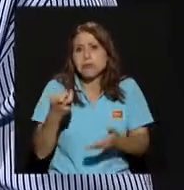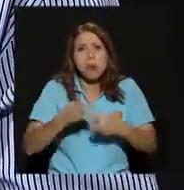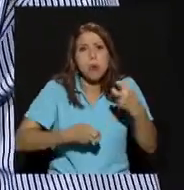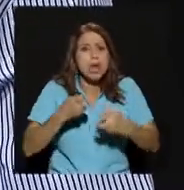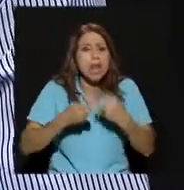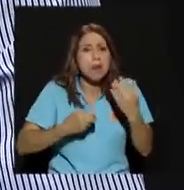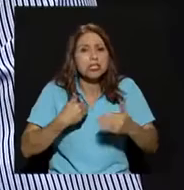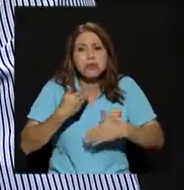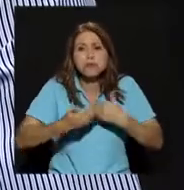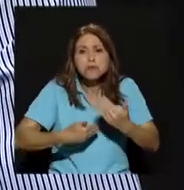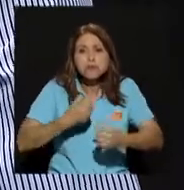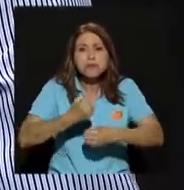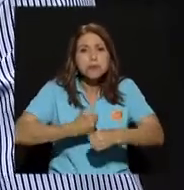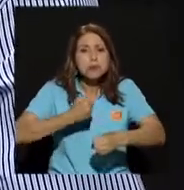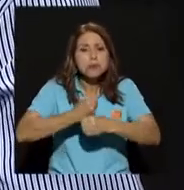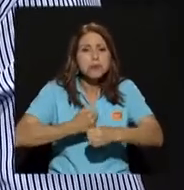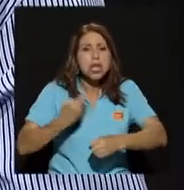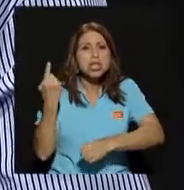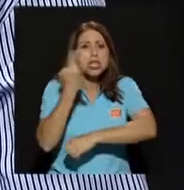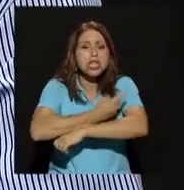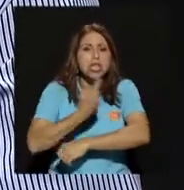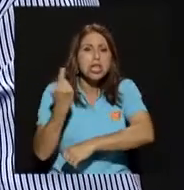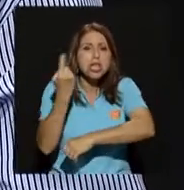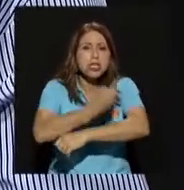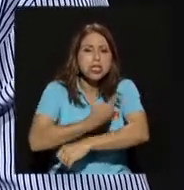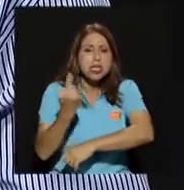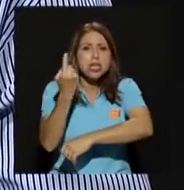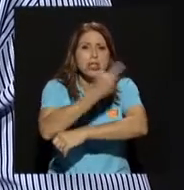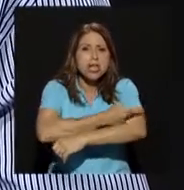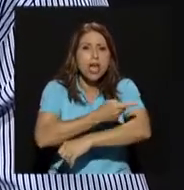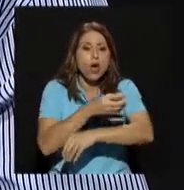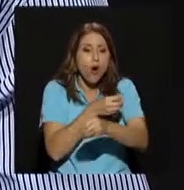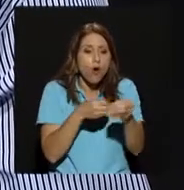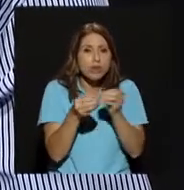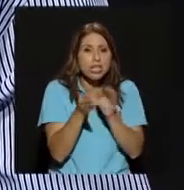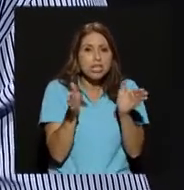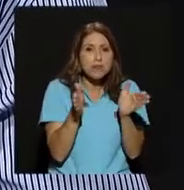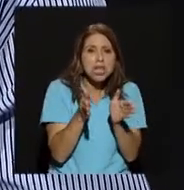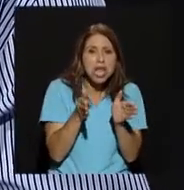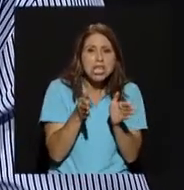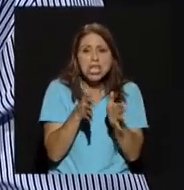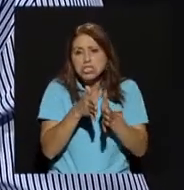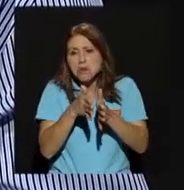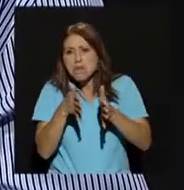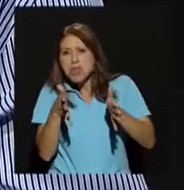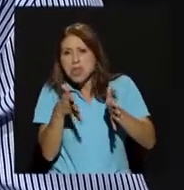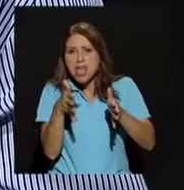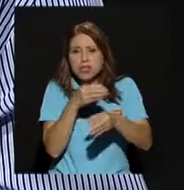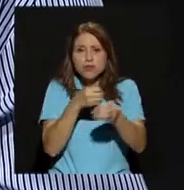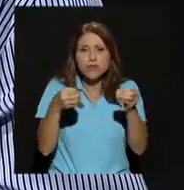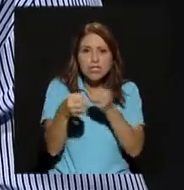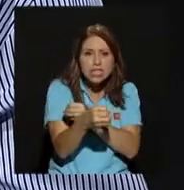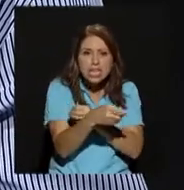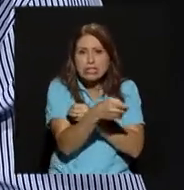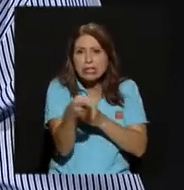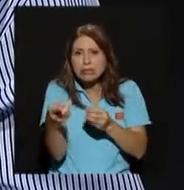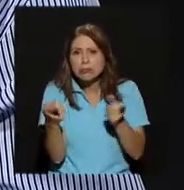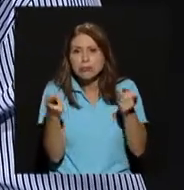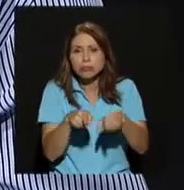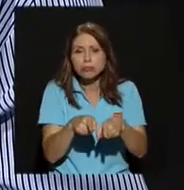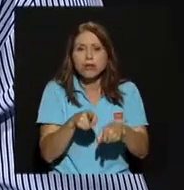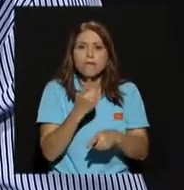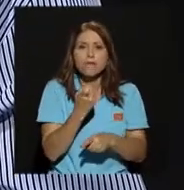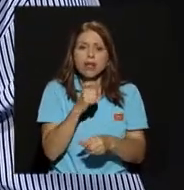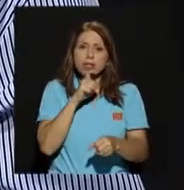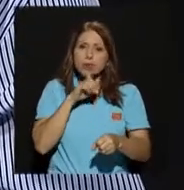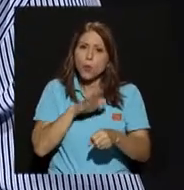día, de las pequeñas oficinas o de las medianas oficinas, y donde muchas veces falta ese